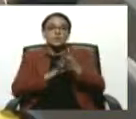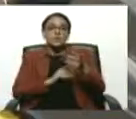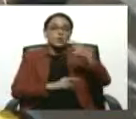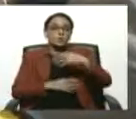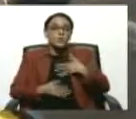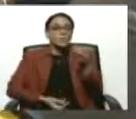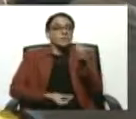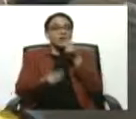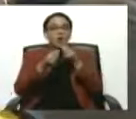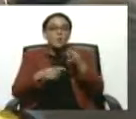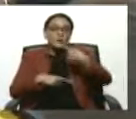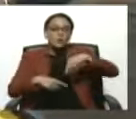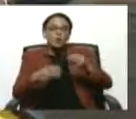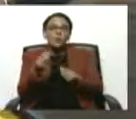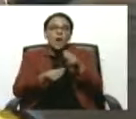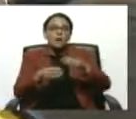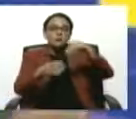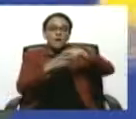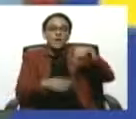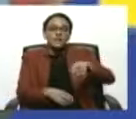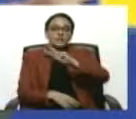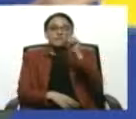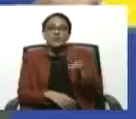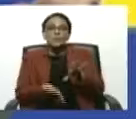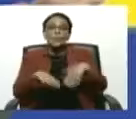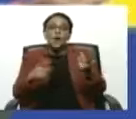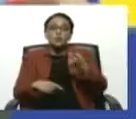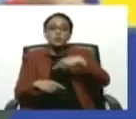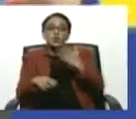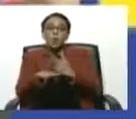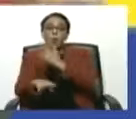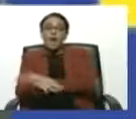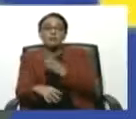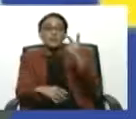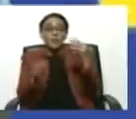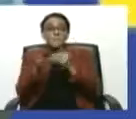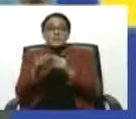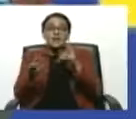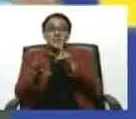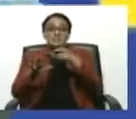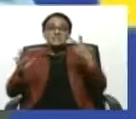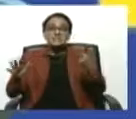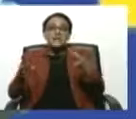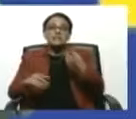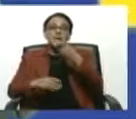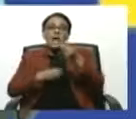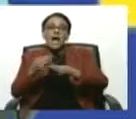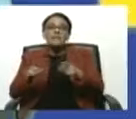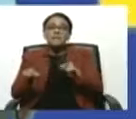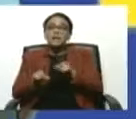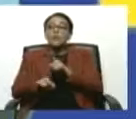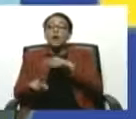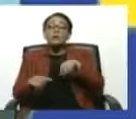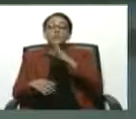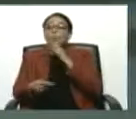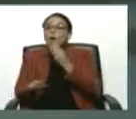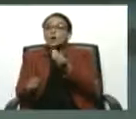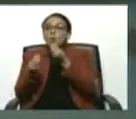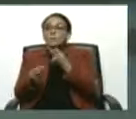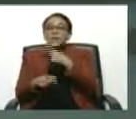año 2015-2017 el desabastecimiento era feroz, porque fue una política justamente